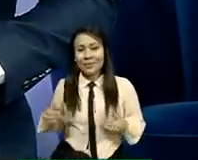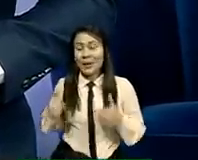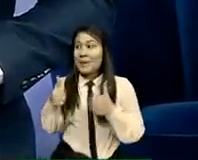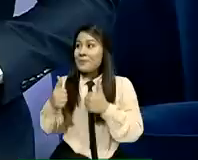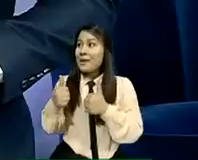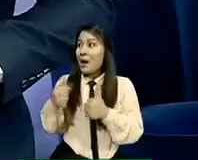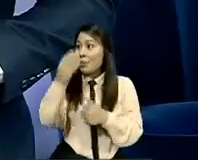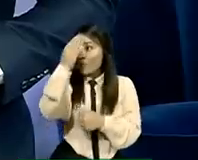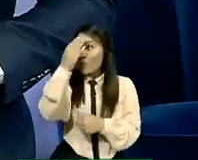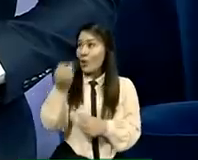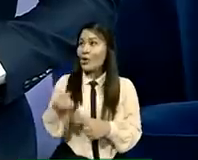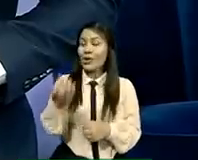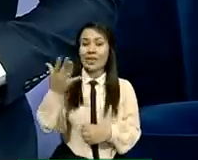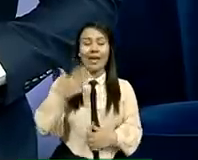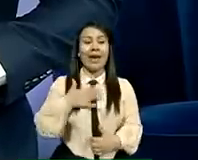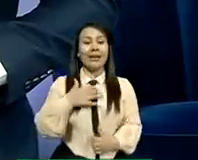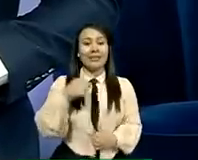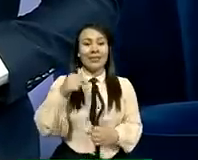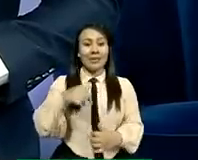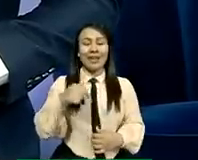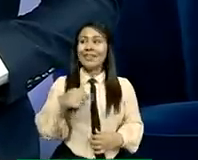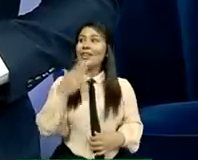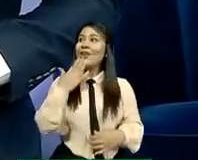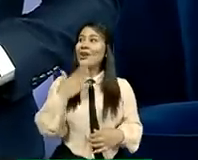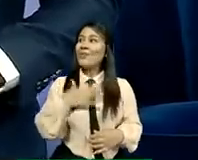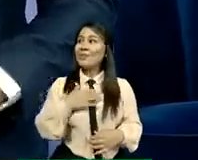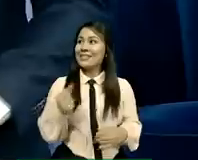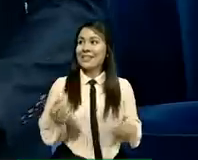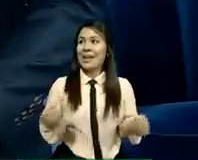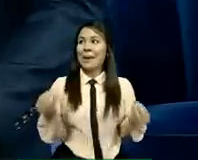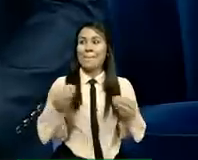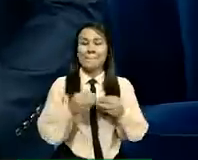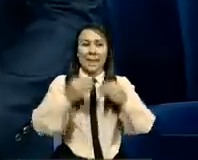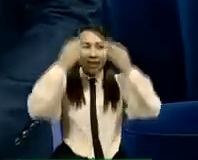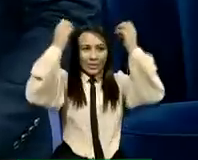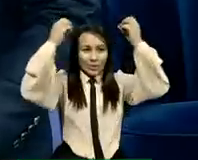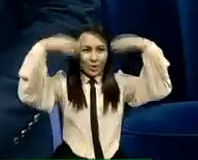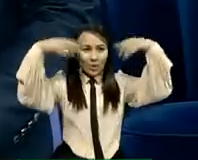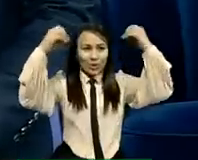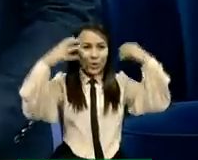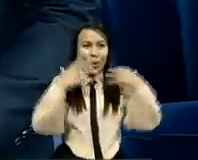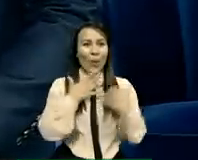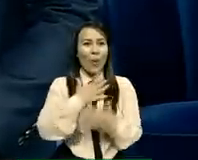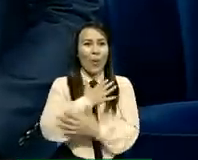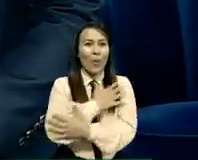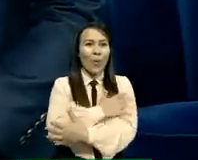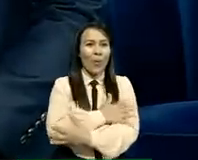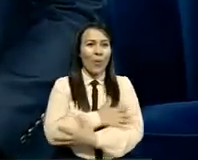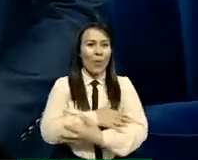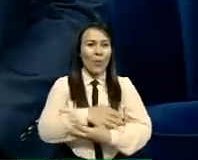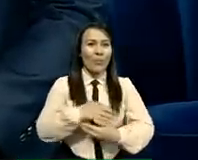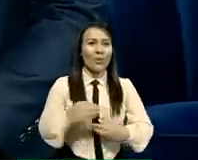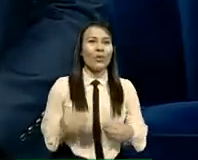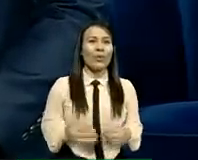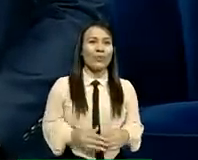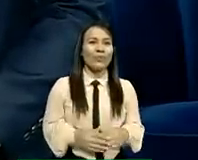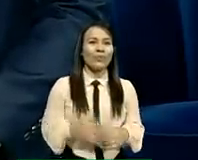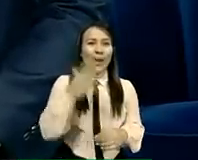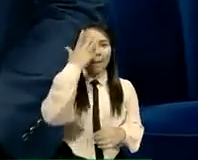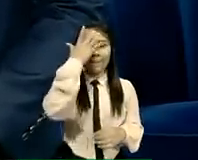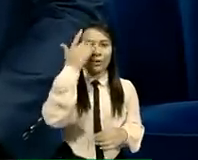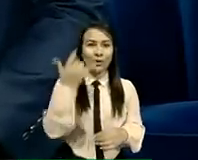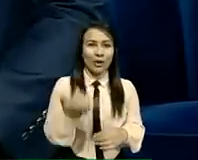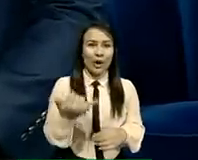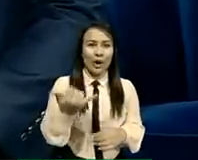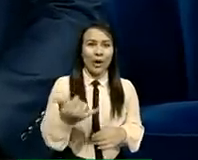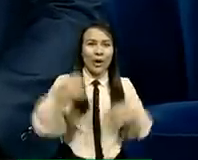muy buenos días. Nosotros, ¿cómo más vamos a estar? Pues húmedo, pues, mi querido amigo, húmedo. Entonces, es porque obviamente